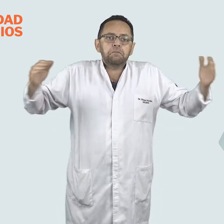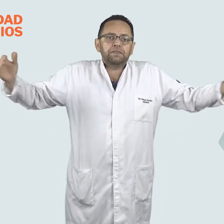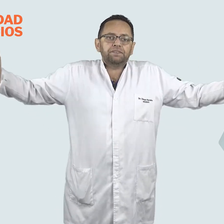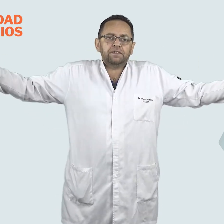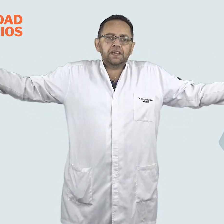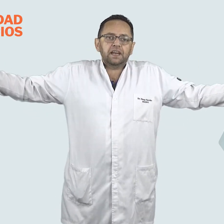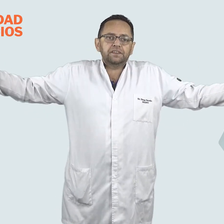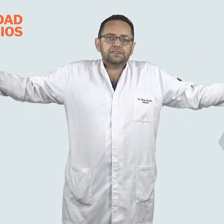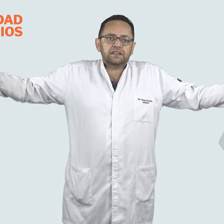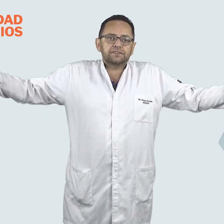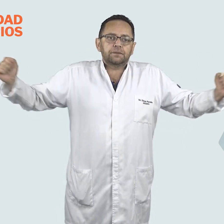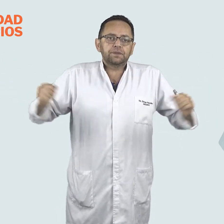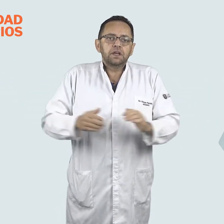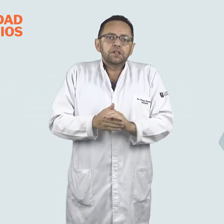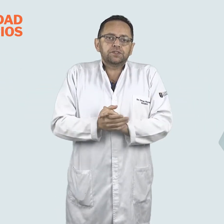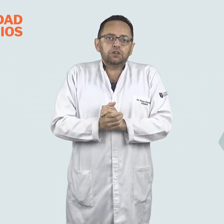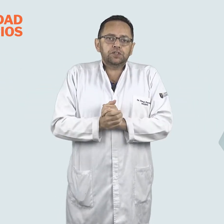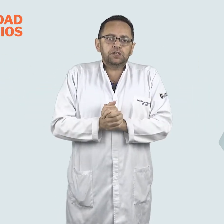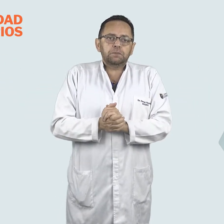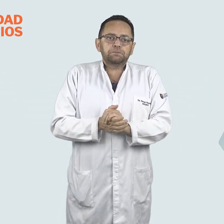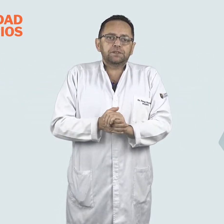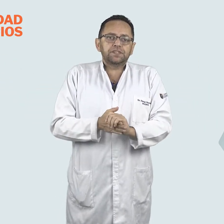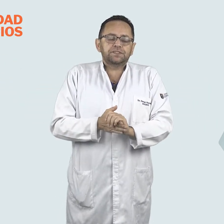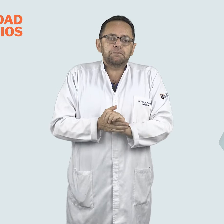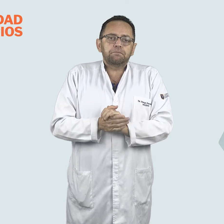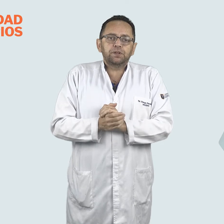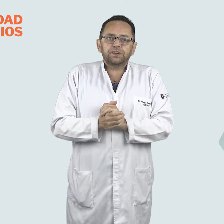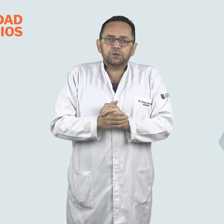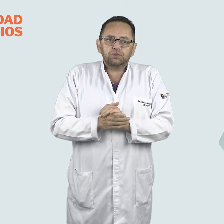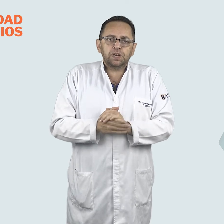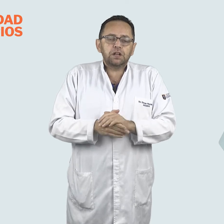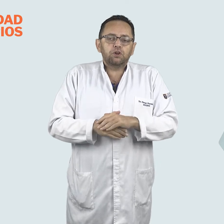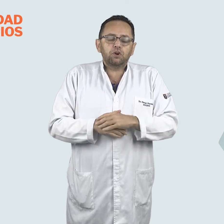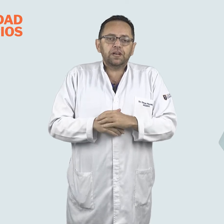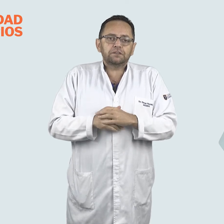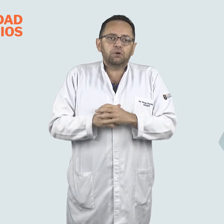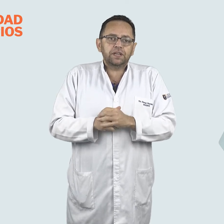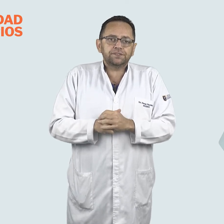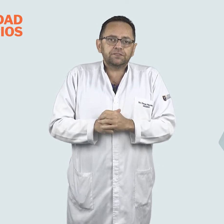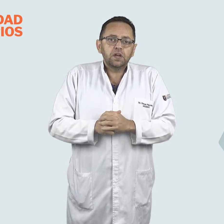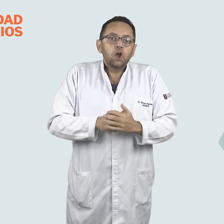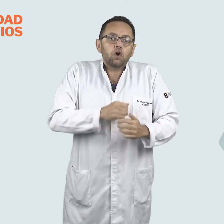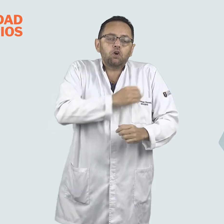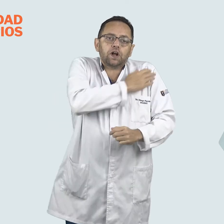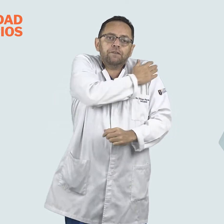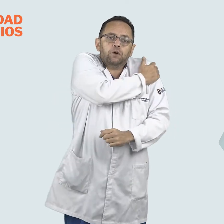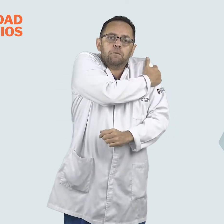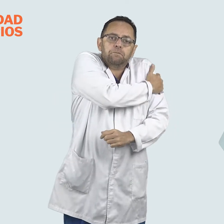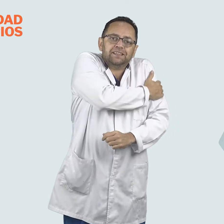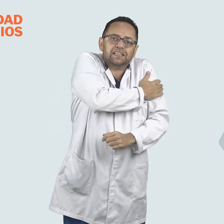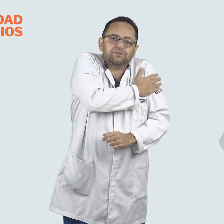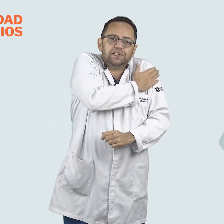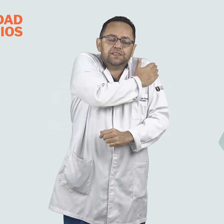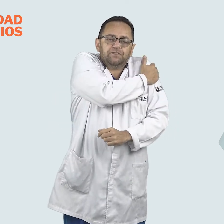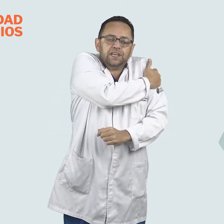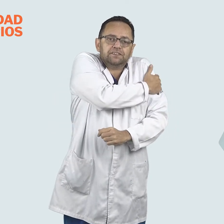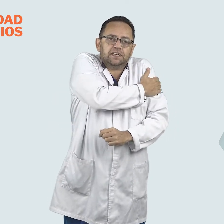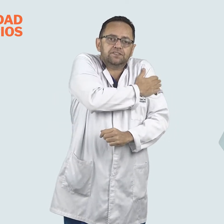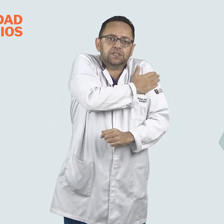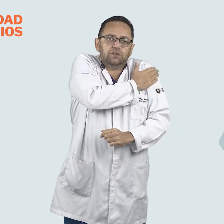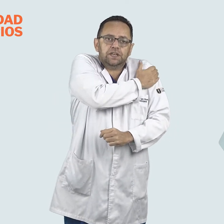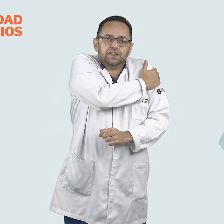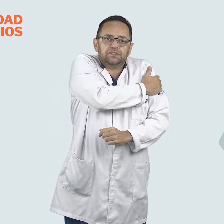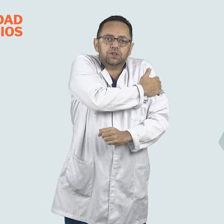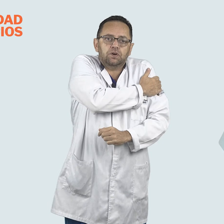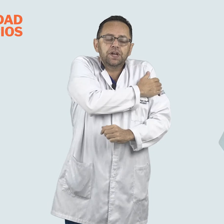mascarillas, mantener la distancia. Si los síntomas persisten, puedes reducir el dolor y las molestias colocando compresas frías